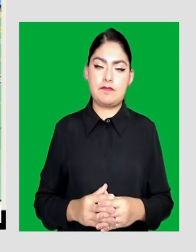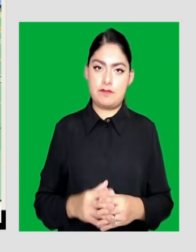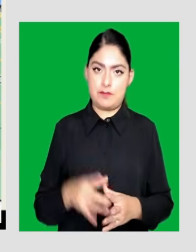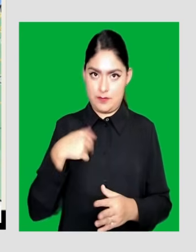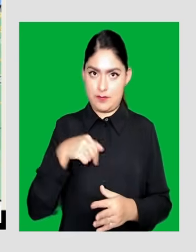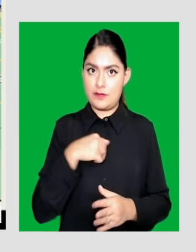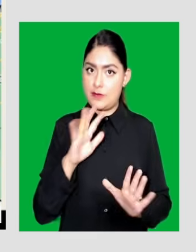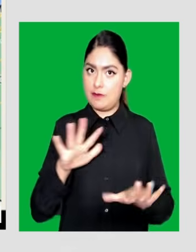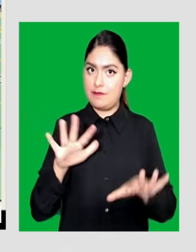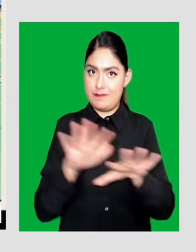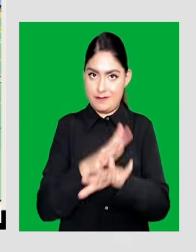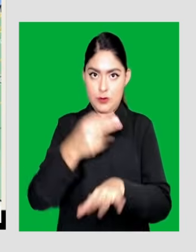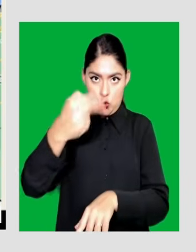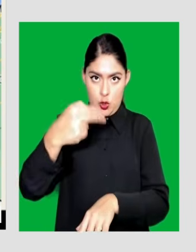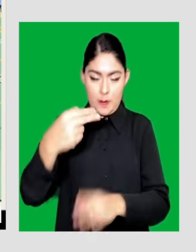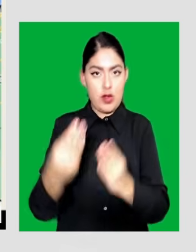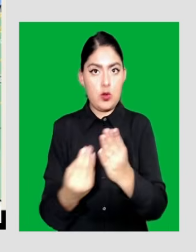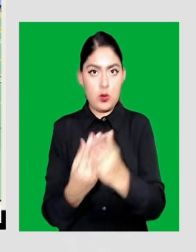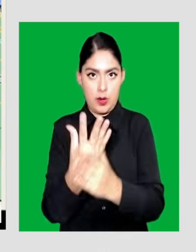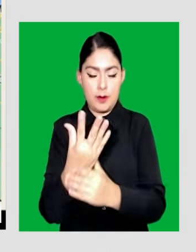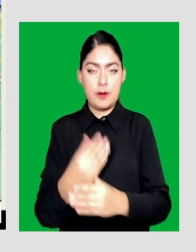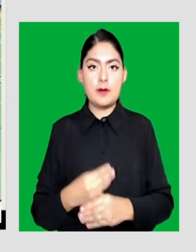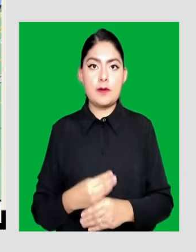Ejercicio My Maps.